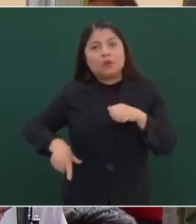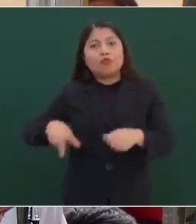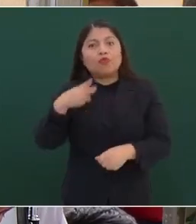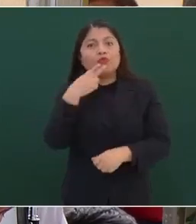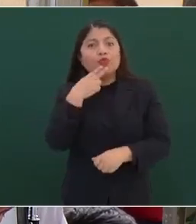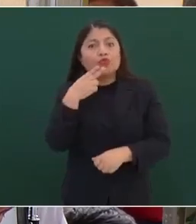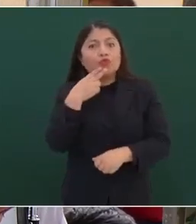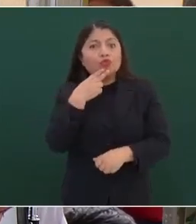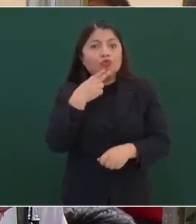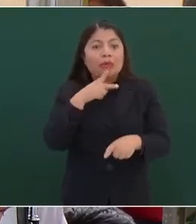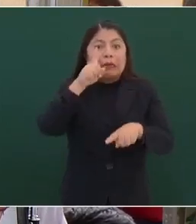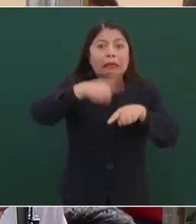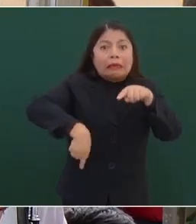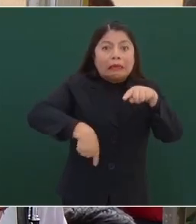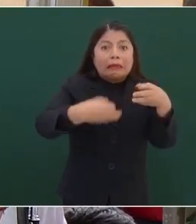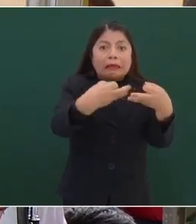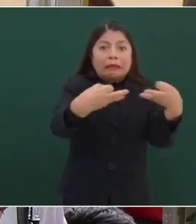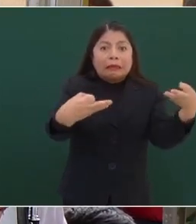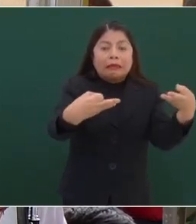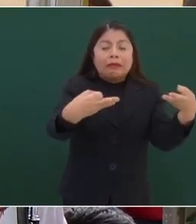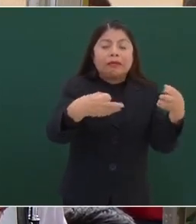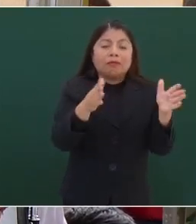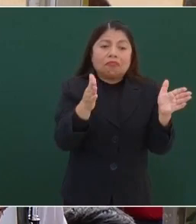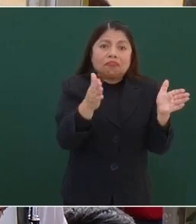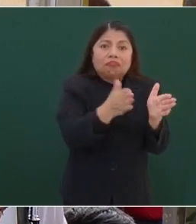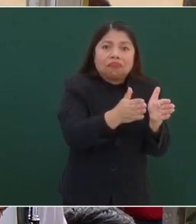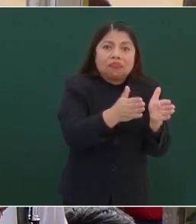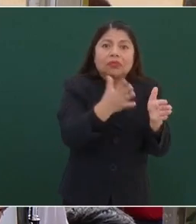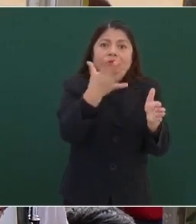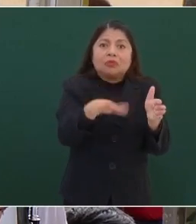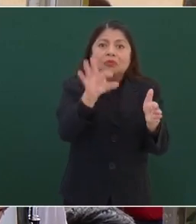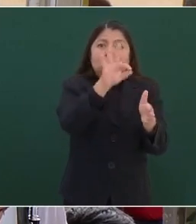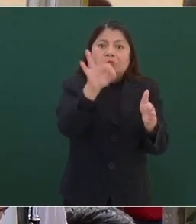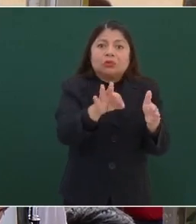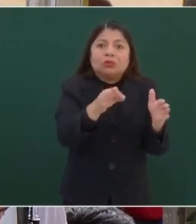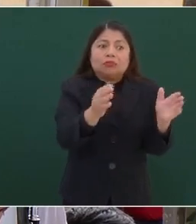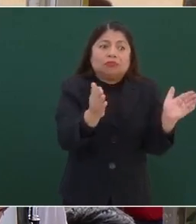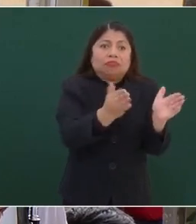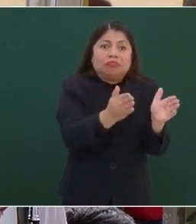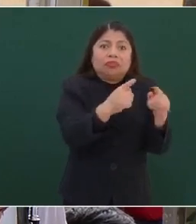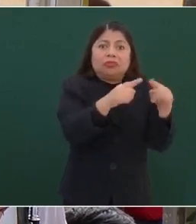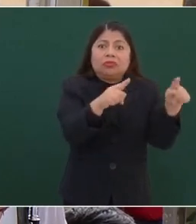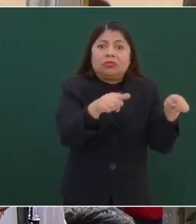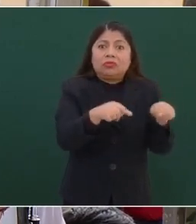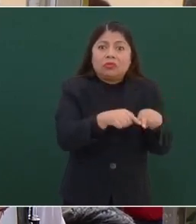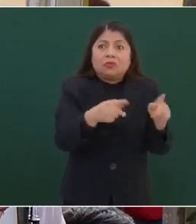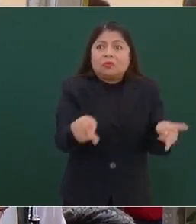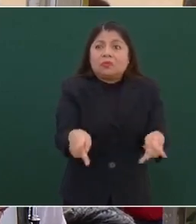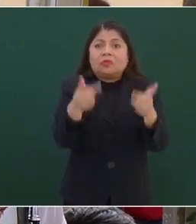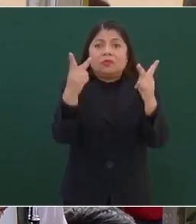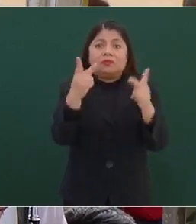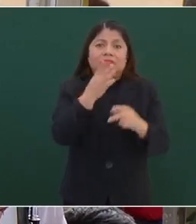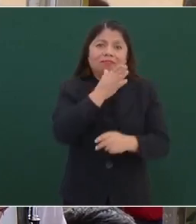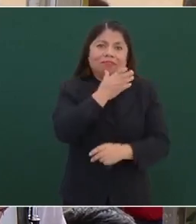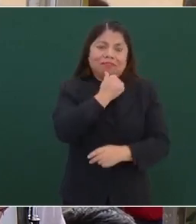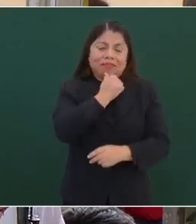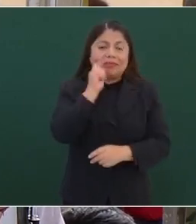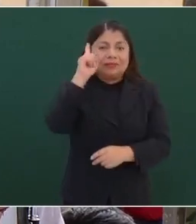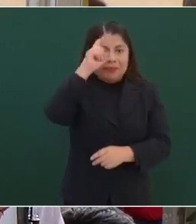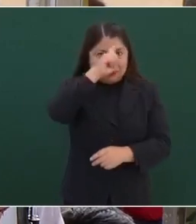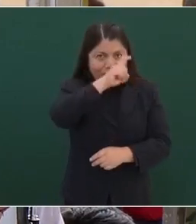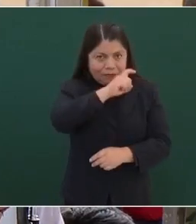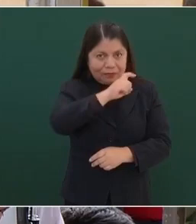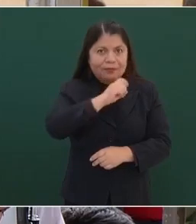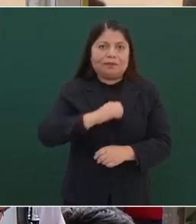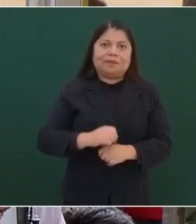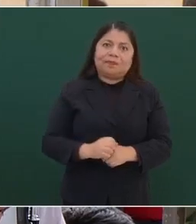para poder ir luchando, para recuperar los terrenos o las invasiones, pues ya fue imposible para ellos, ¿no? Pero ahora se enfrentan con otra problemática en